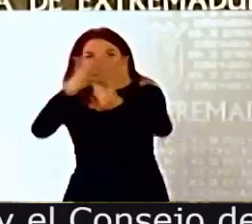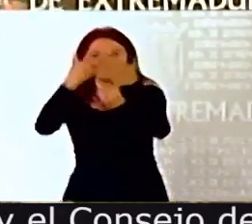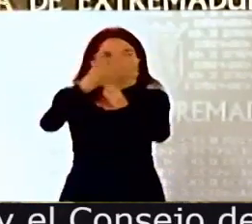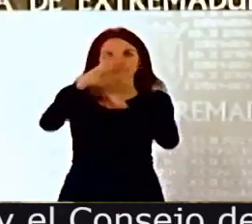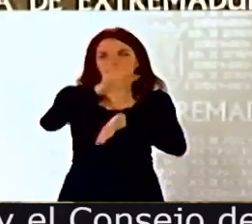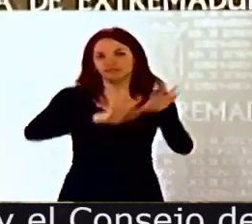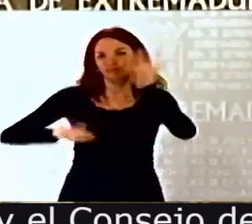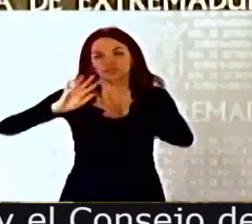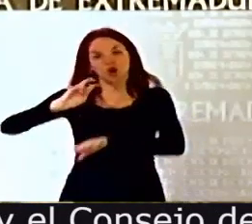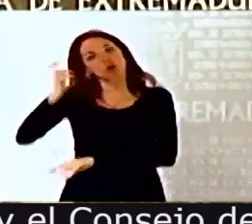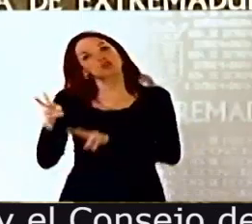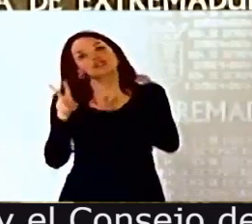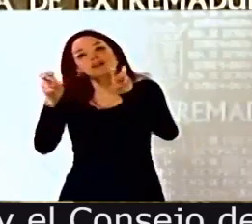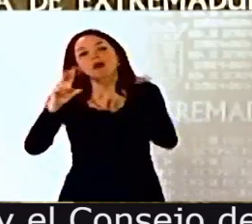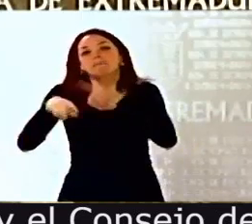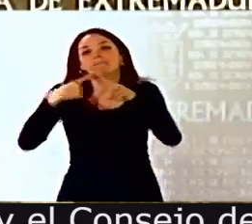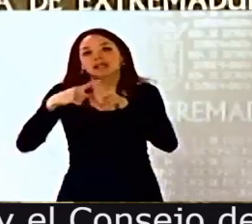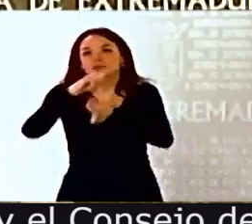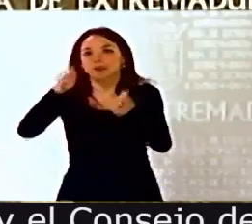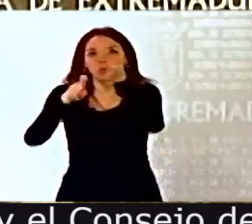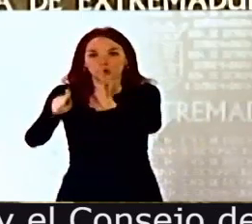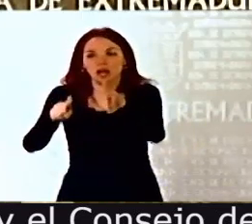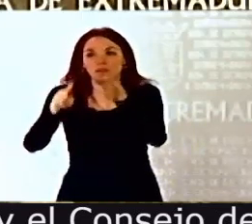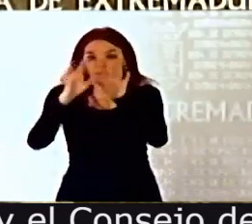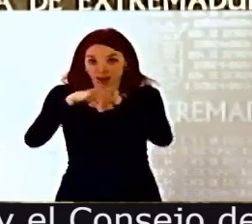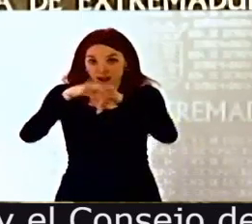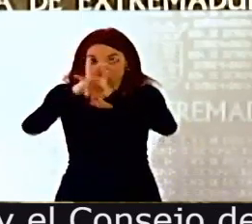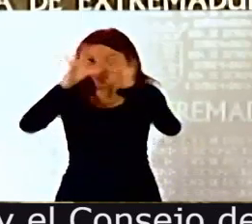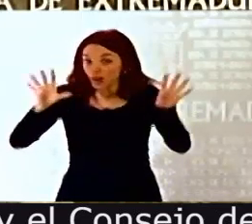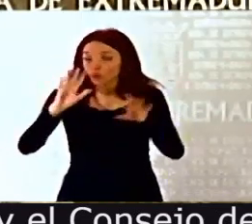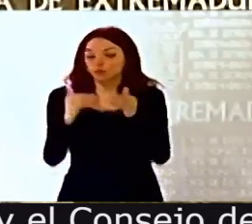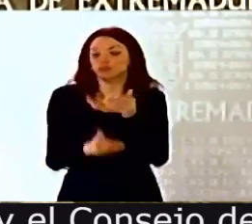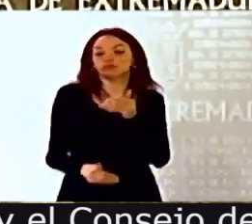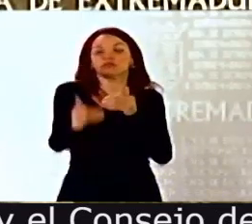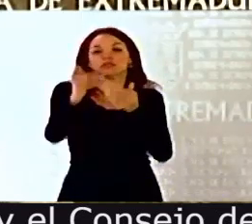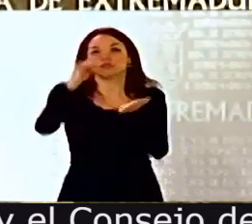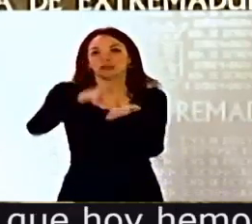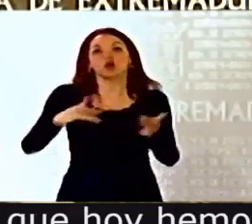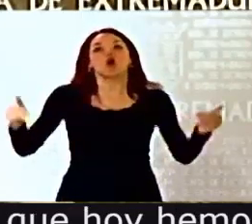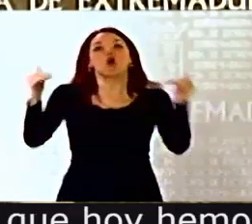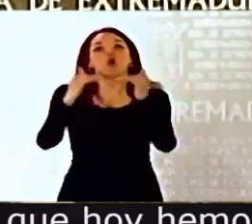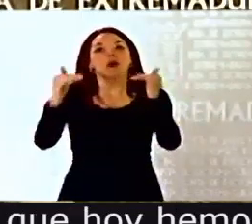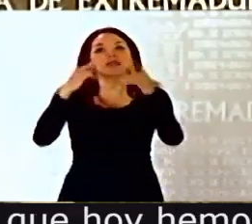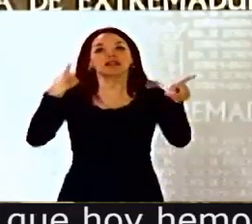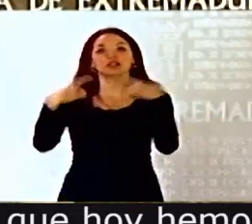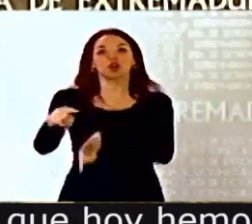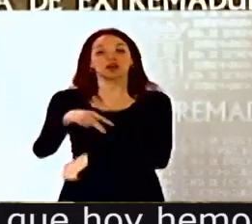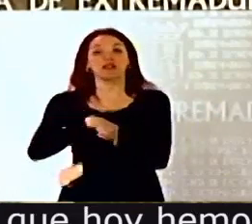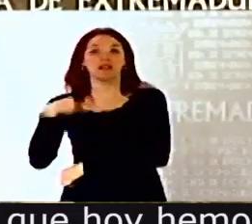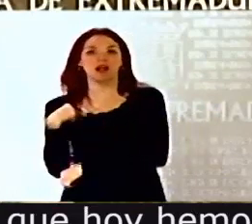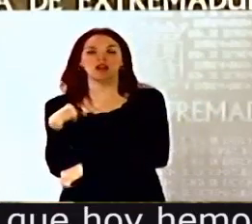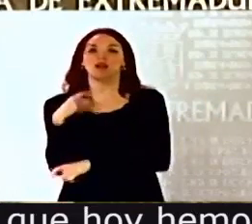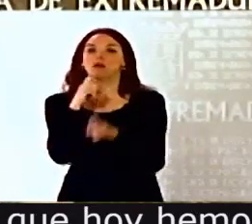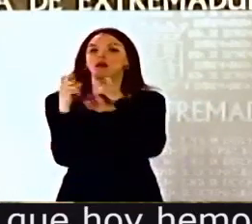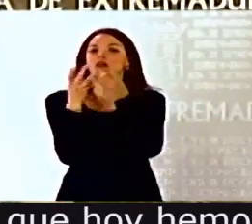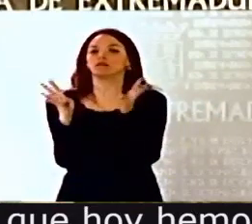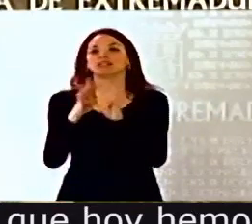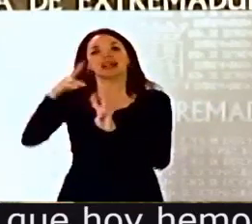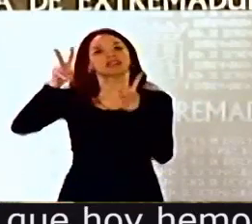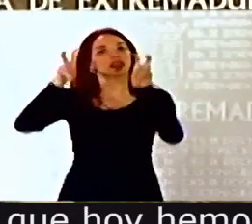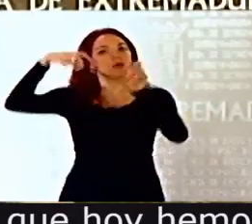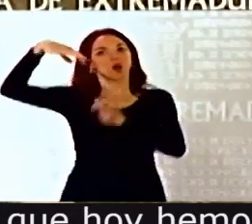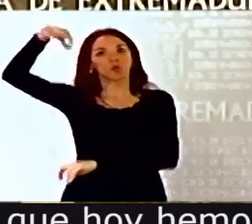aprobado, además de las que ustedes me pregunten, el jueves el director general del ramo dará una rueda de prensa monográfica para contar